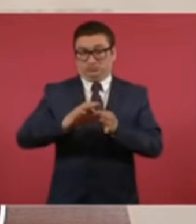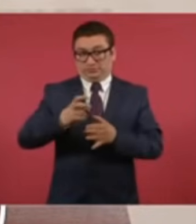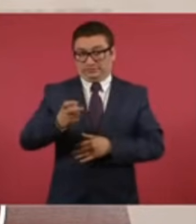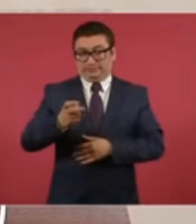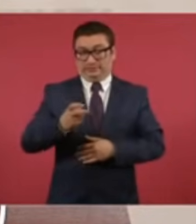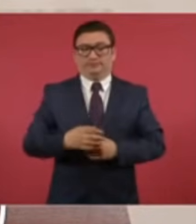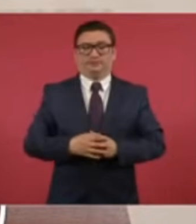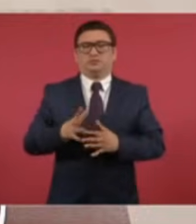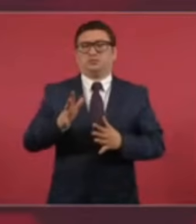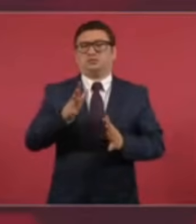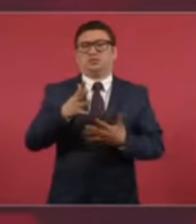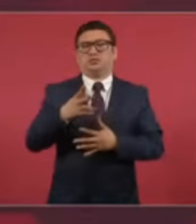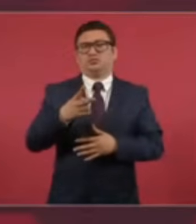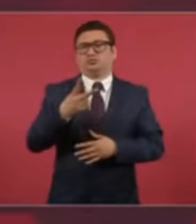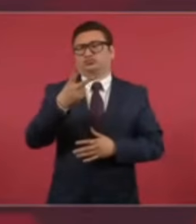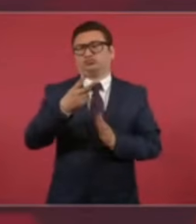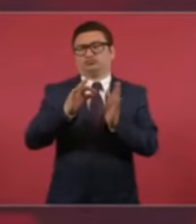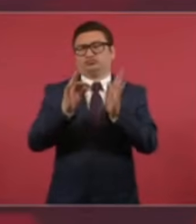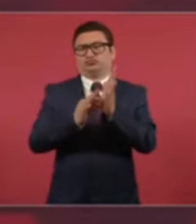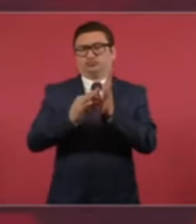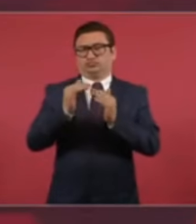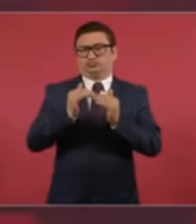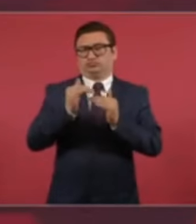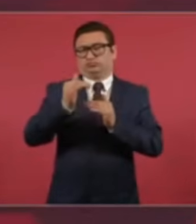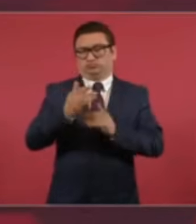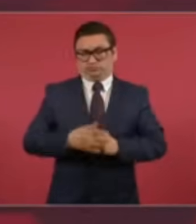son como 2 puntos los que hemos incrementado